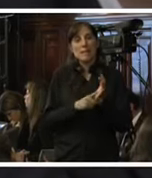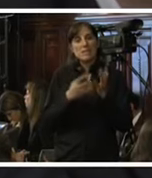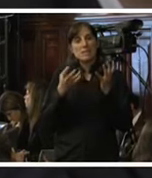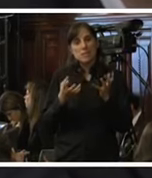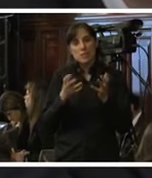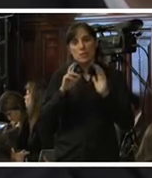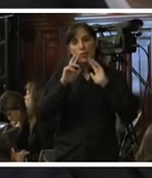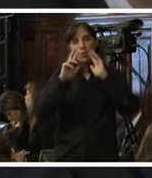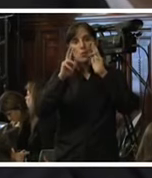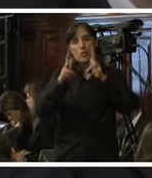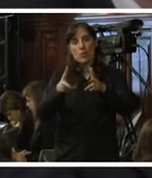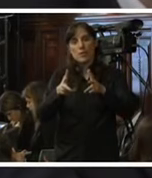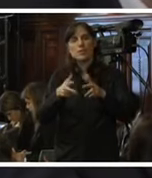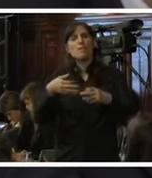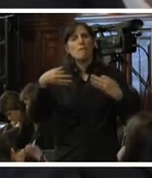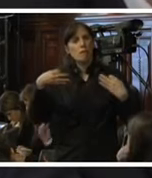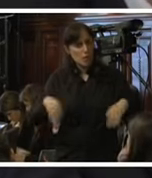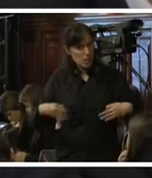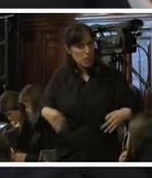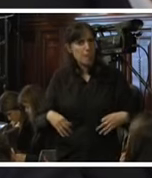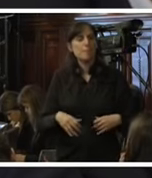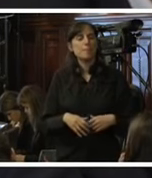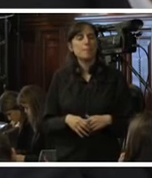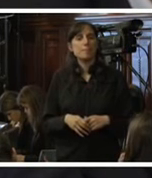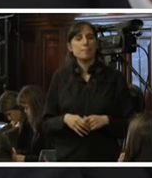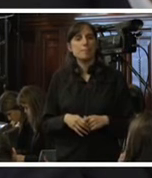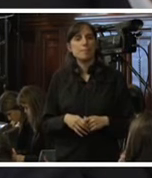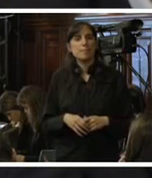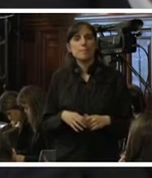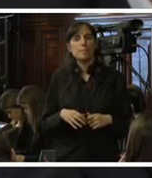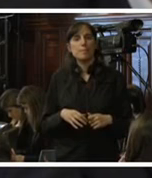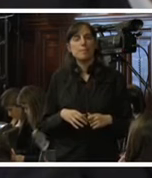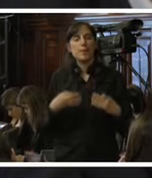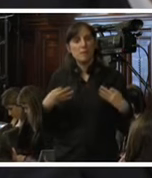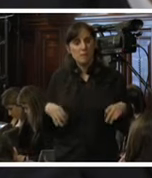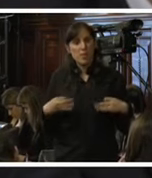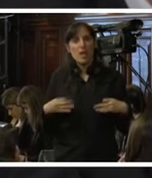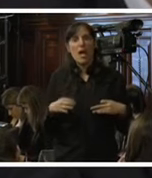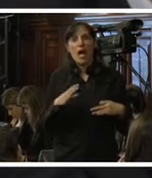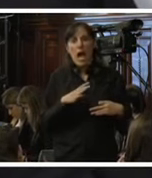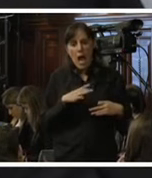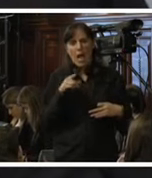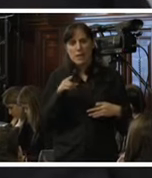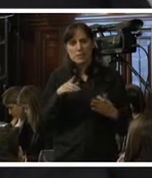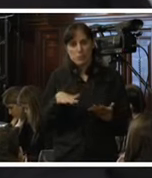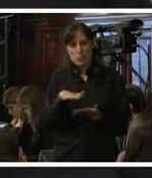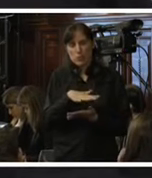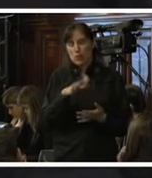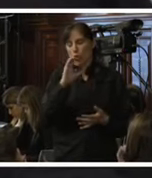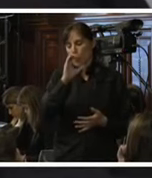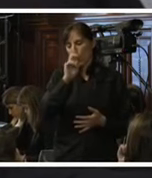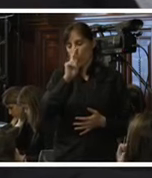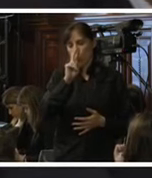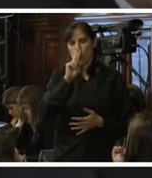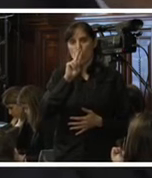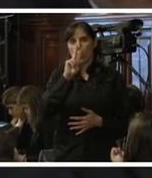siguiente, es cierto que existen, está el caso Curuguatí de por medio, que es lo que mencionaron